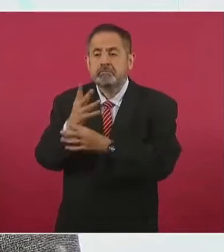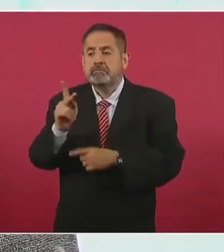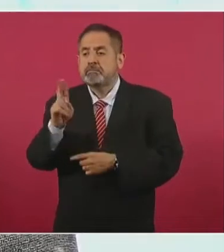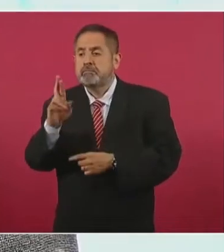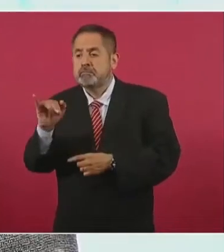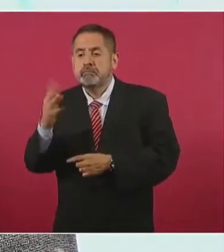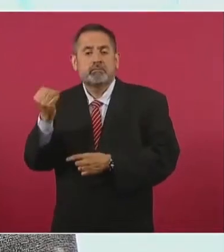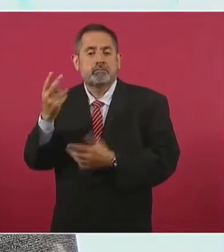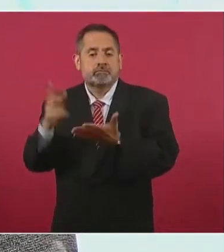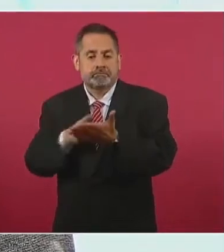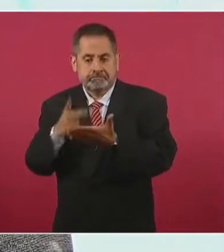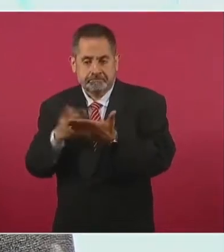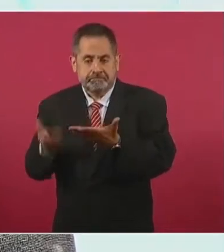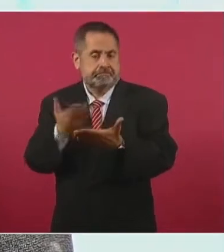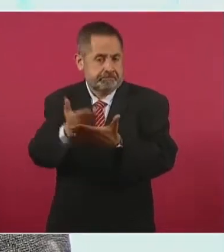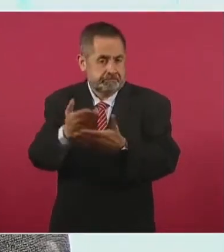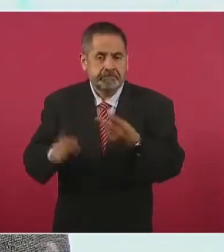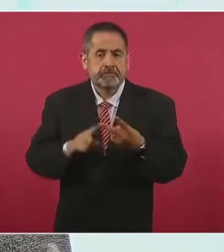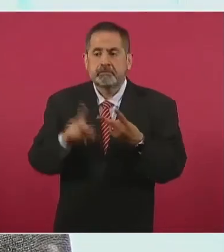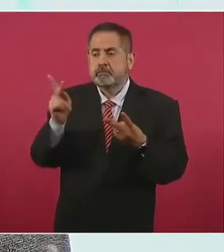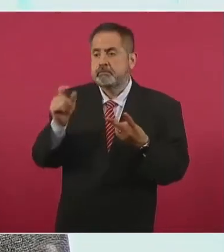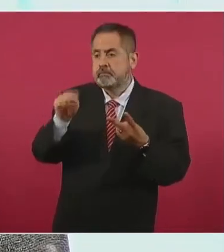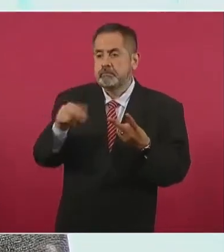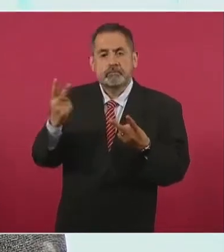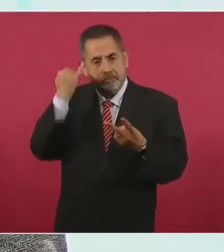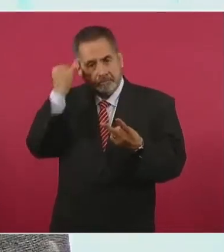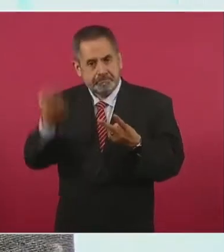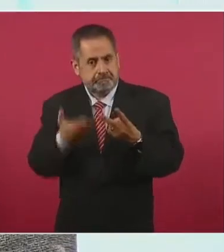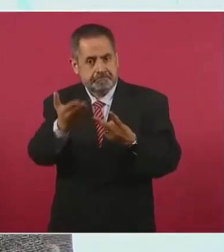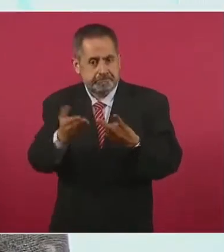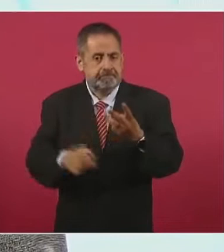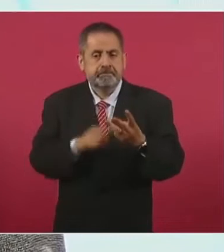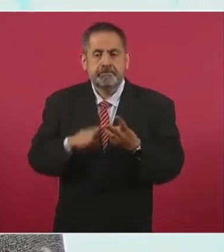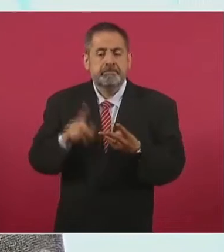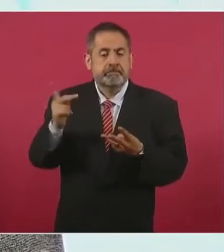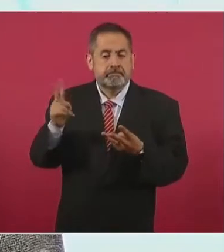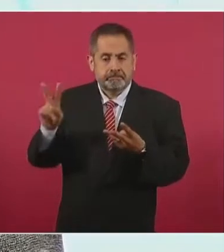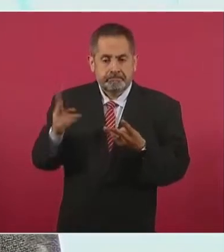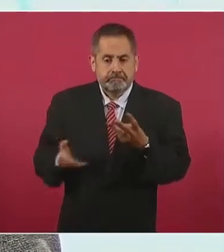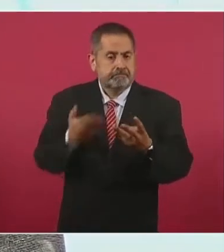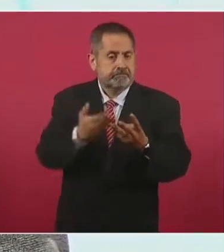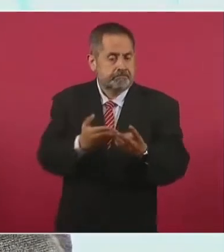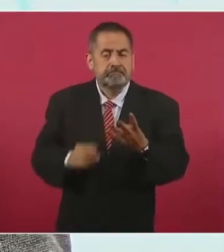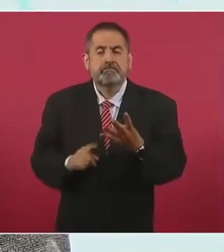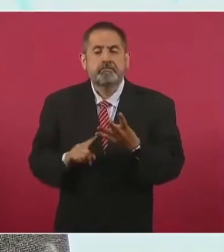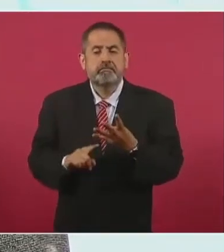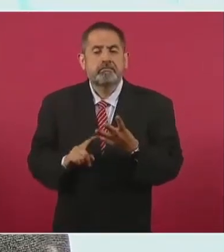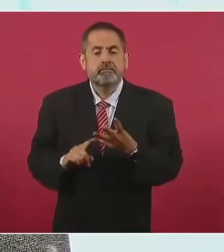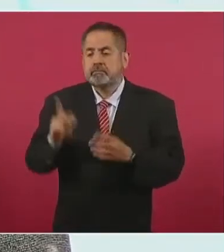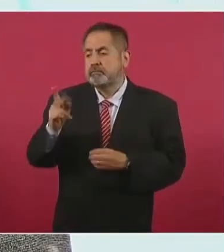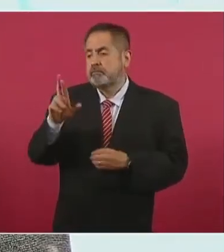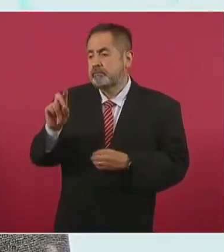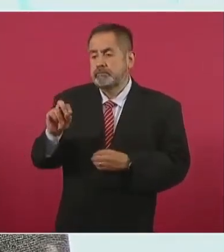9 iniciativas, por parte del PAN 2 iniciativas, del Partido Verde 2 iniciativas, del